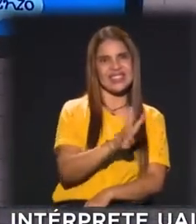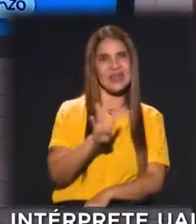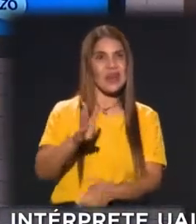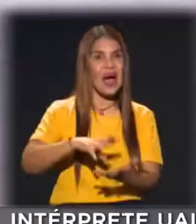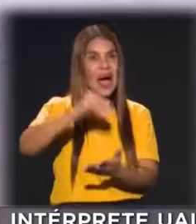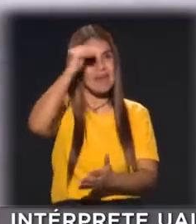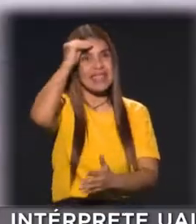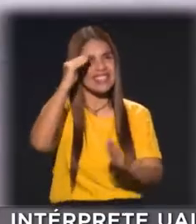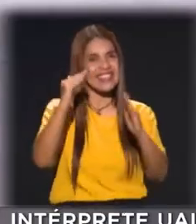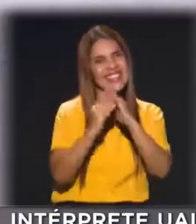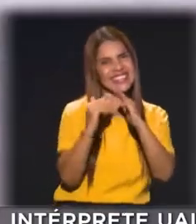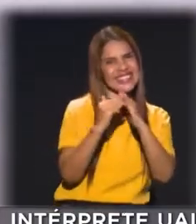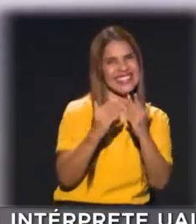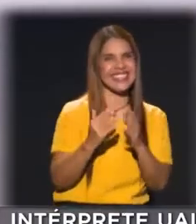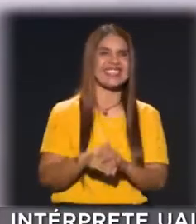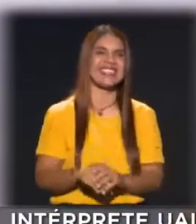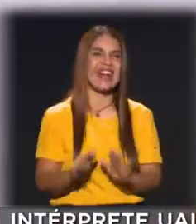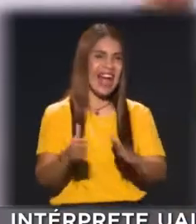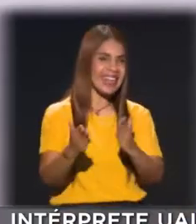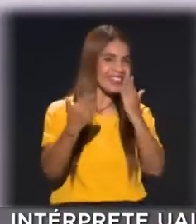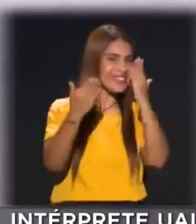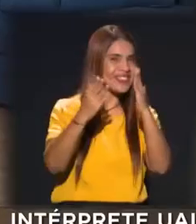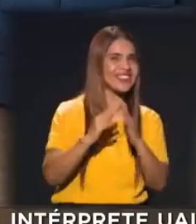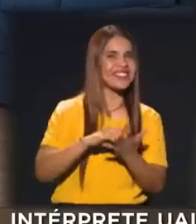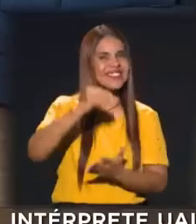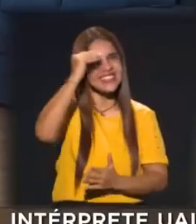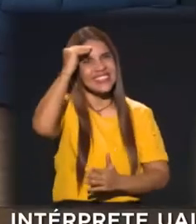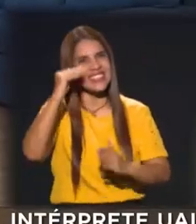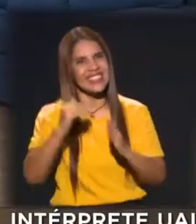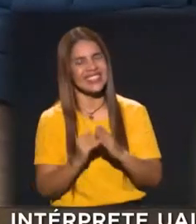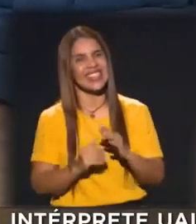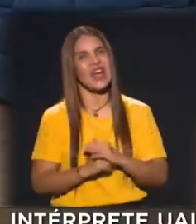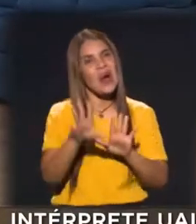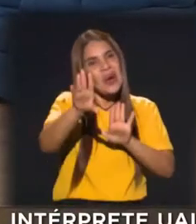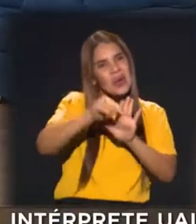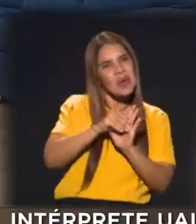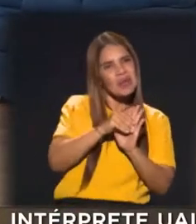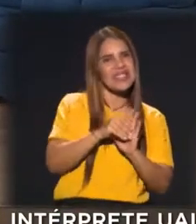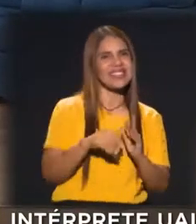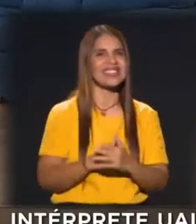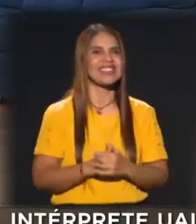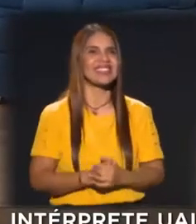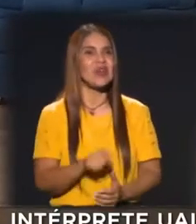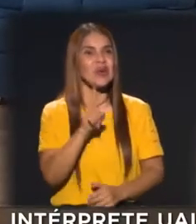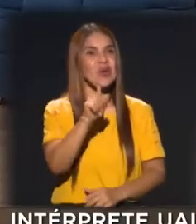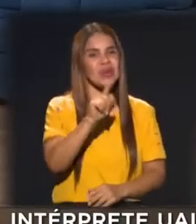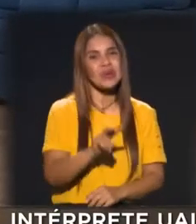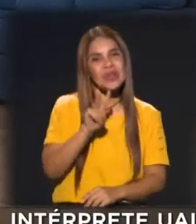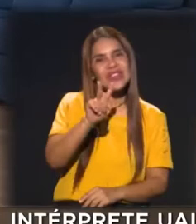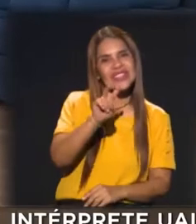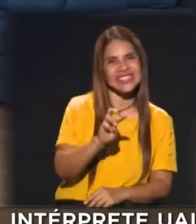Estamos aprendiendo en casa. Un, dos, tres, cuatro. Una, dos,